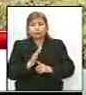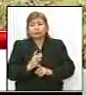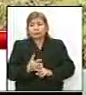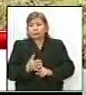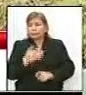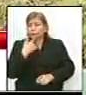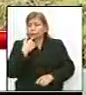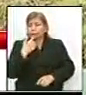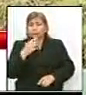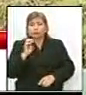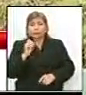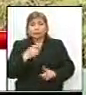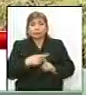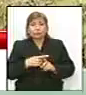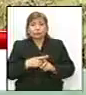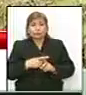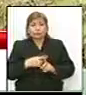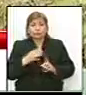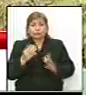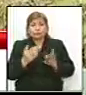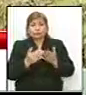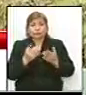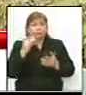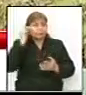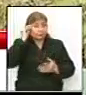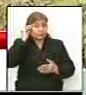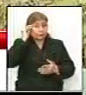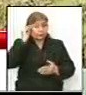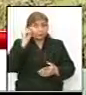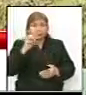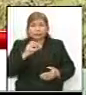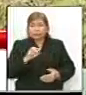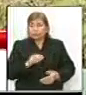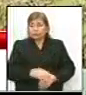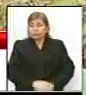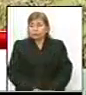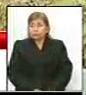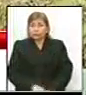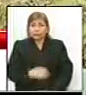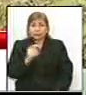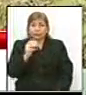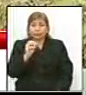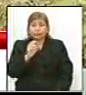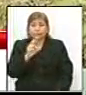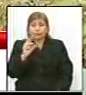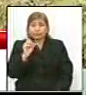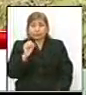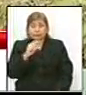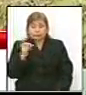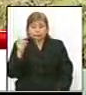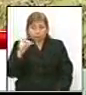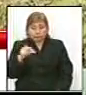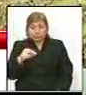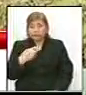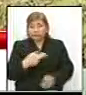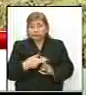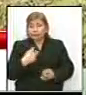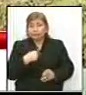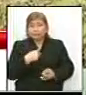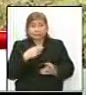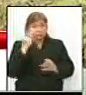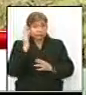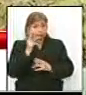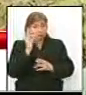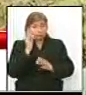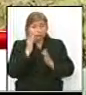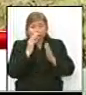sido el ex decano del Colegio de Ingenieros, el ingeniero Pavel Torres, él va a venir a nombre de nosotros. Tenemos